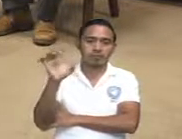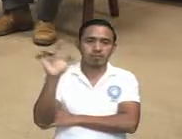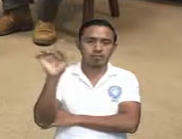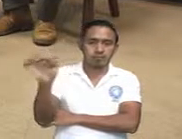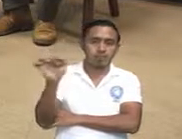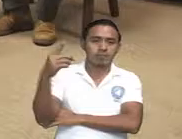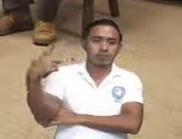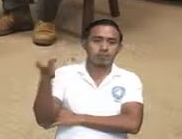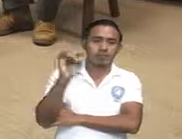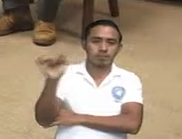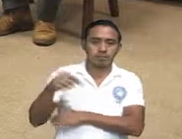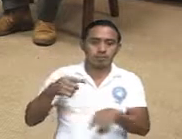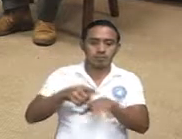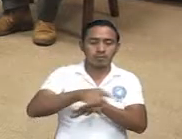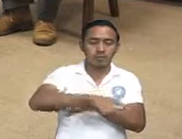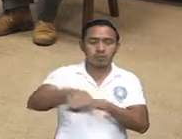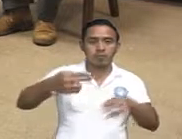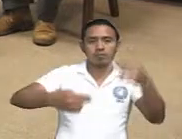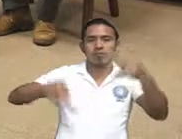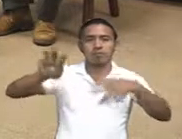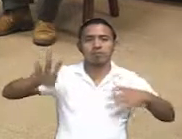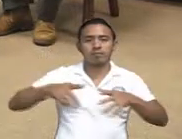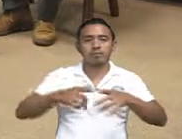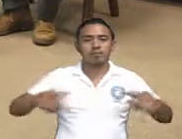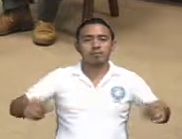en el distrito número 3 de Managua,